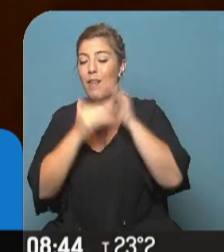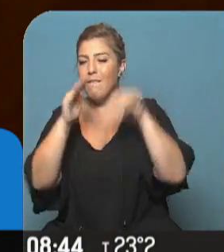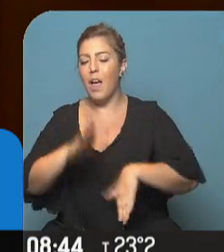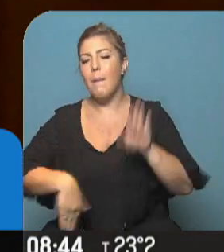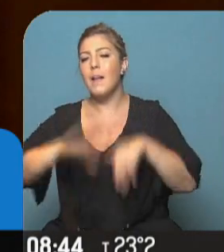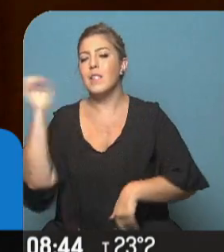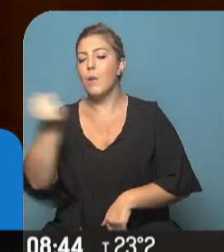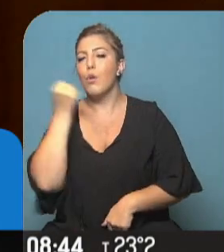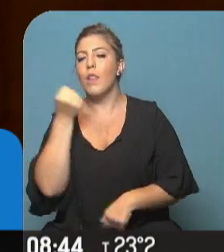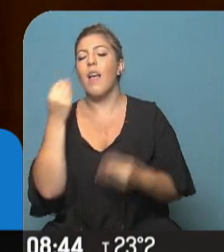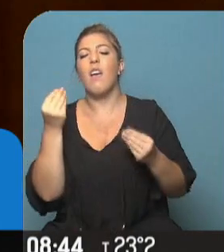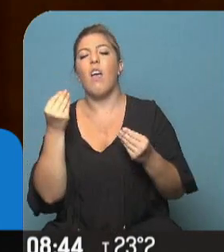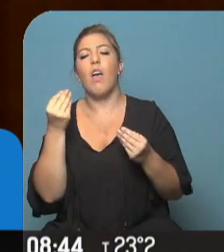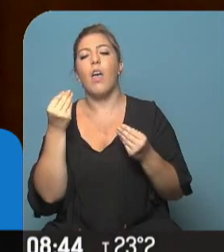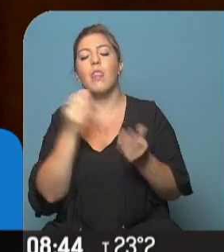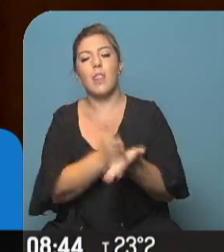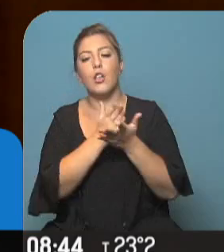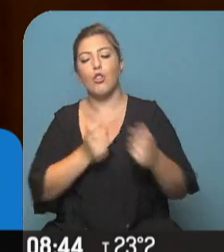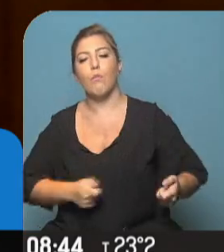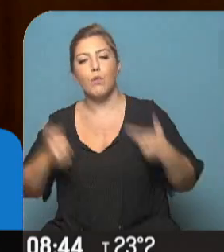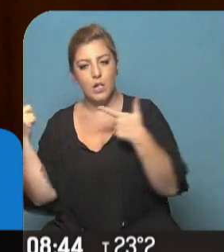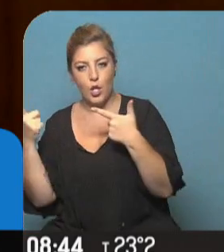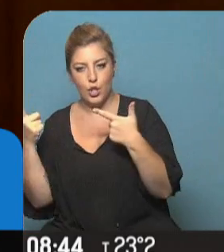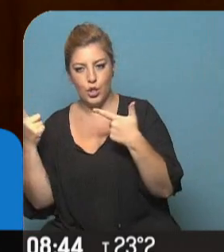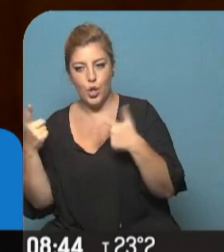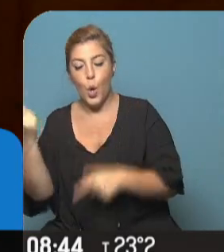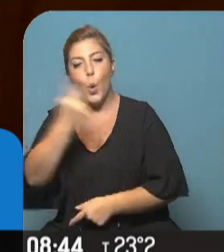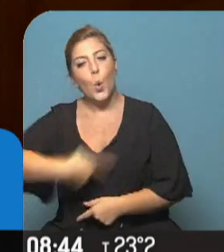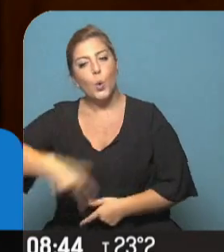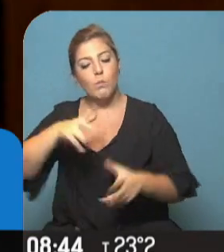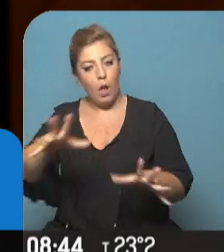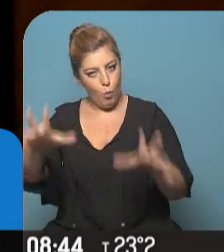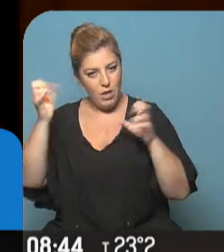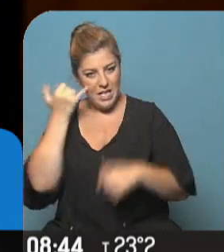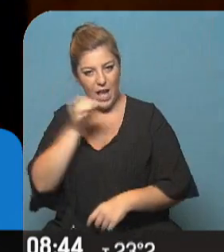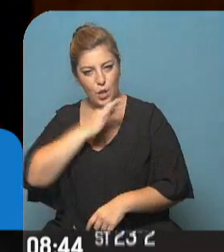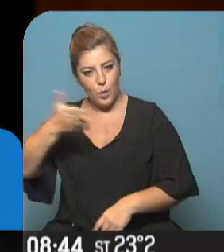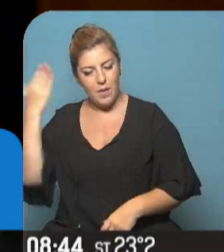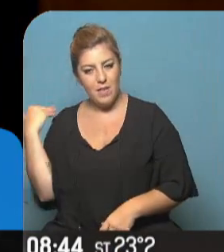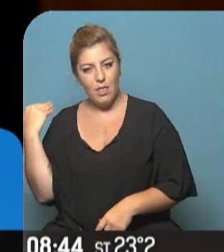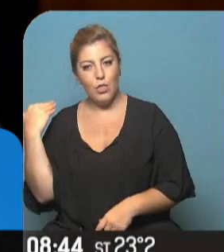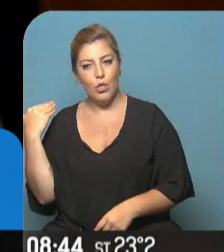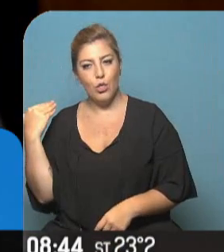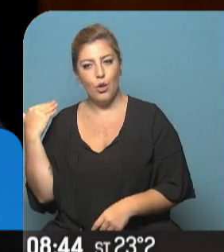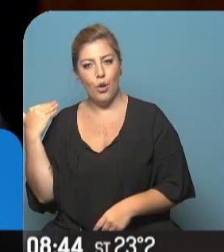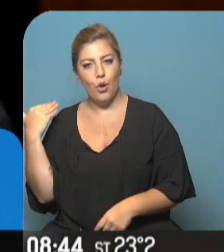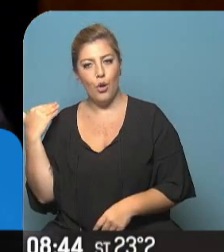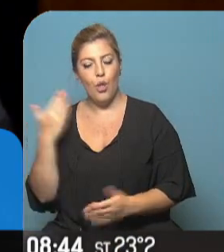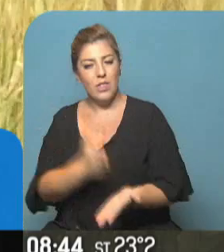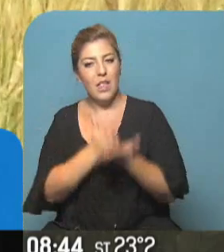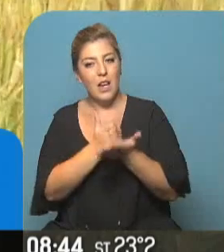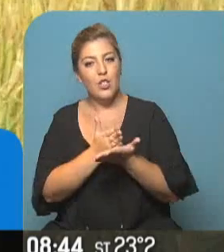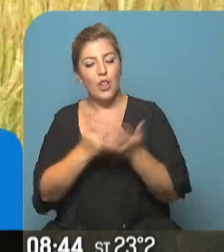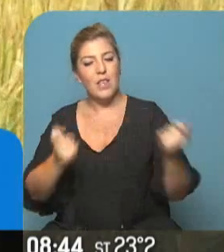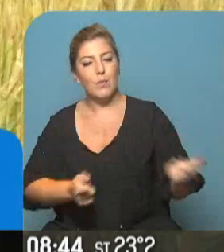importantes en los derechos de exportación ustedes recuerdan que ella el año pasado se habían eliminado derechos de exportación